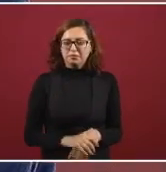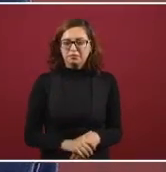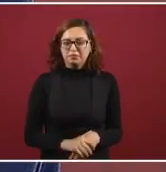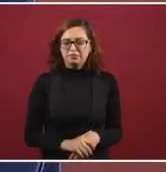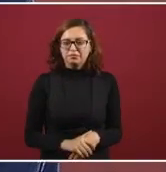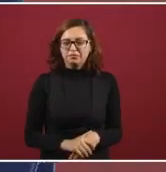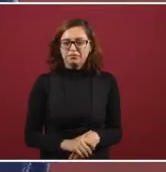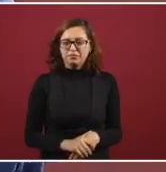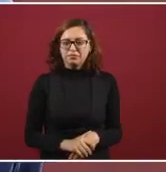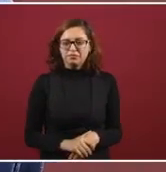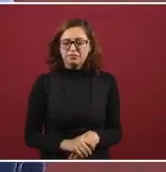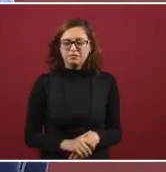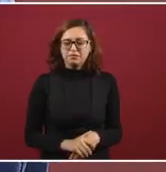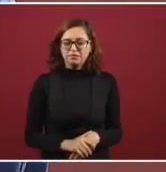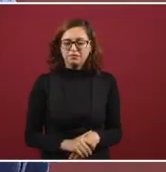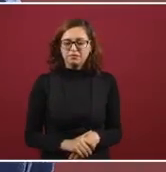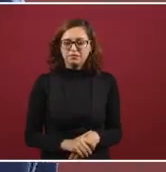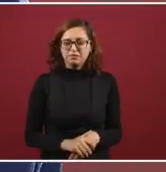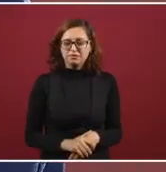son de los que